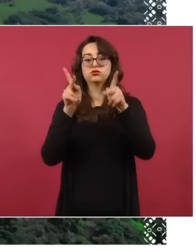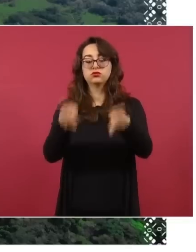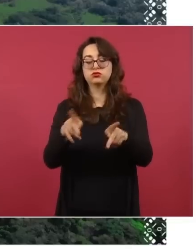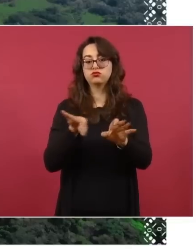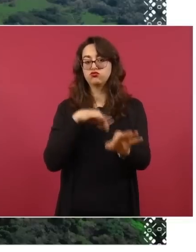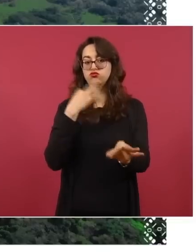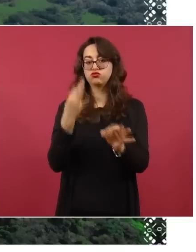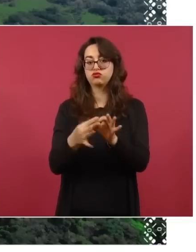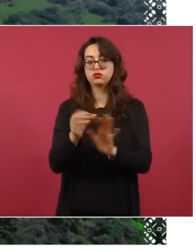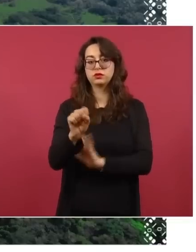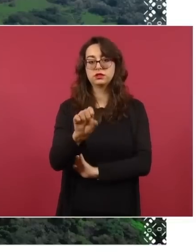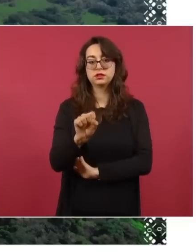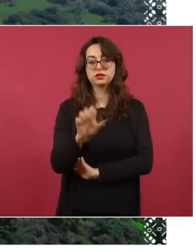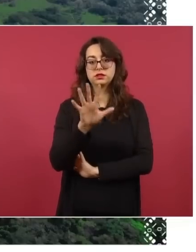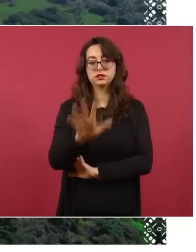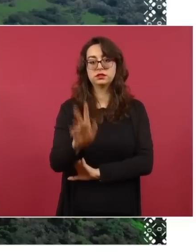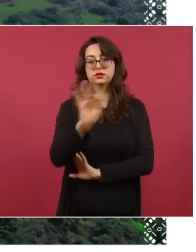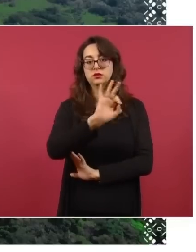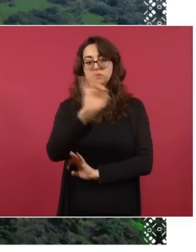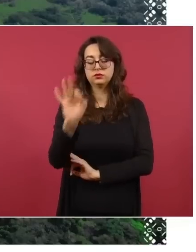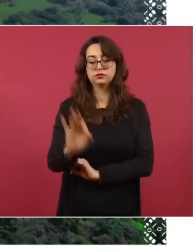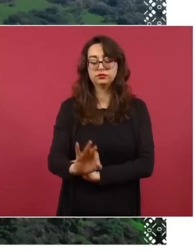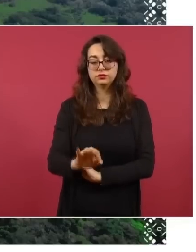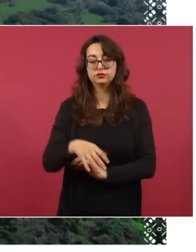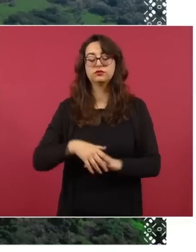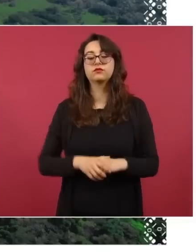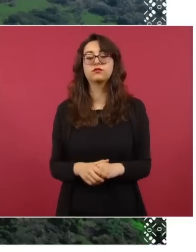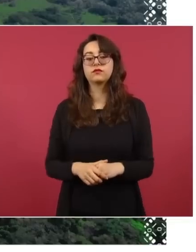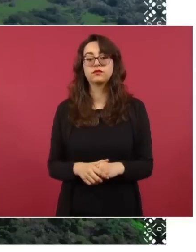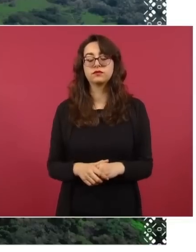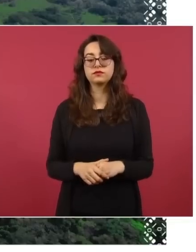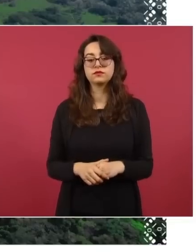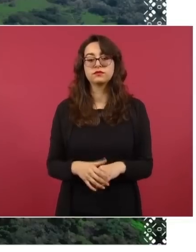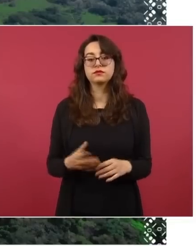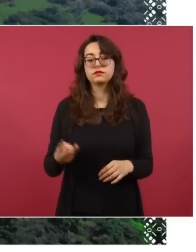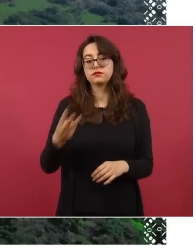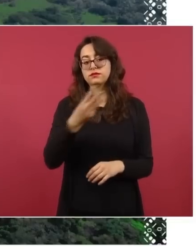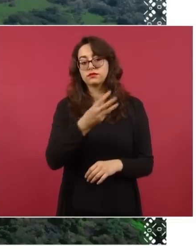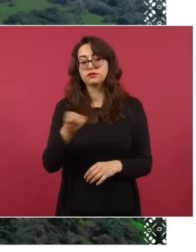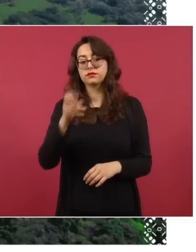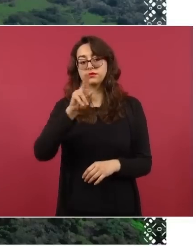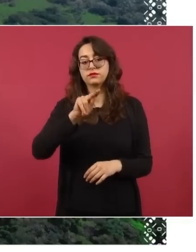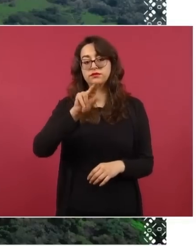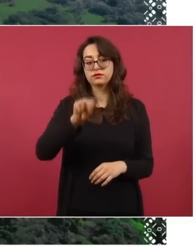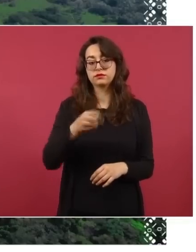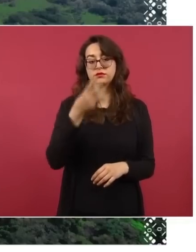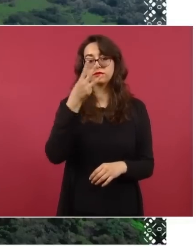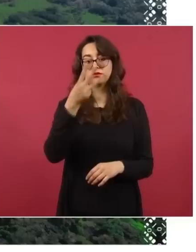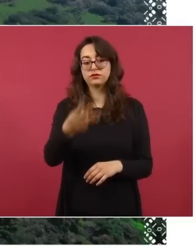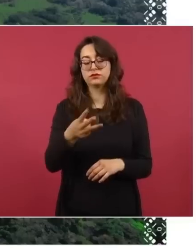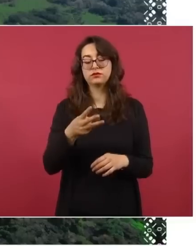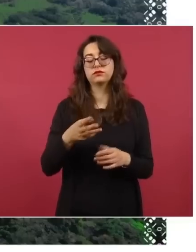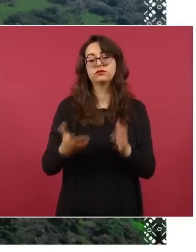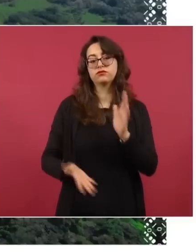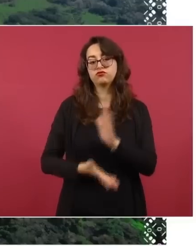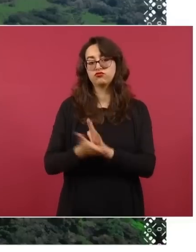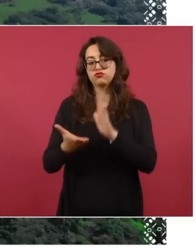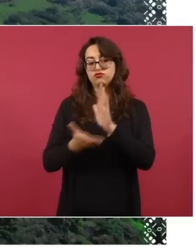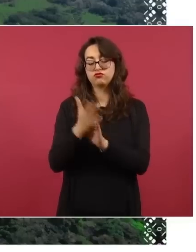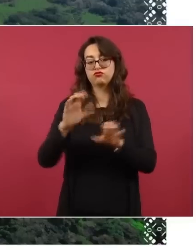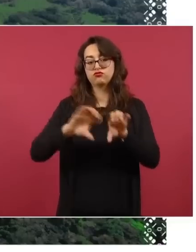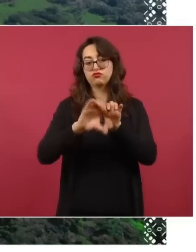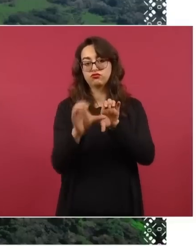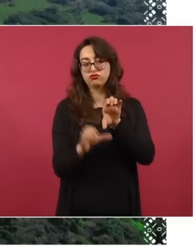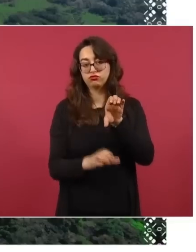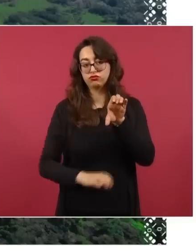65% ya prácticamente terminadas las 382 obras de drenaje transversal y el centro